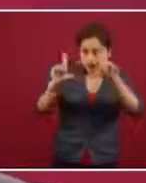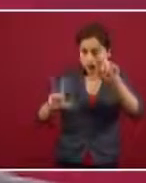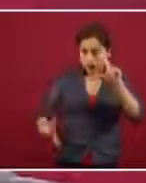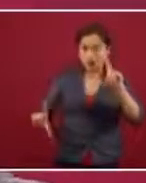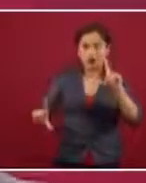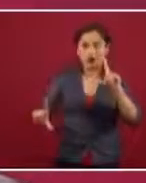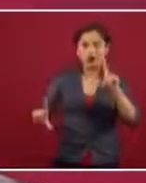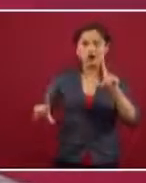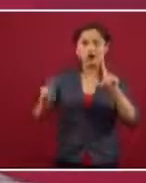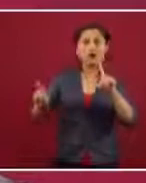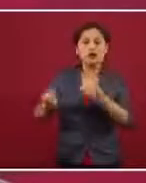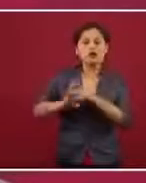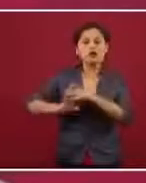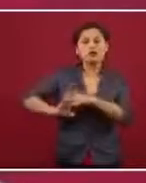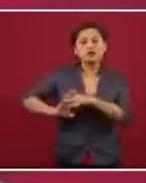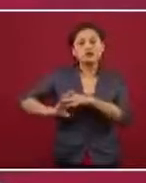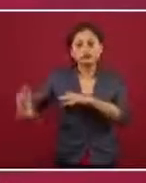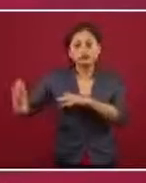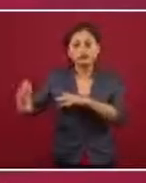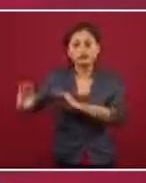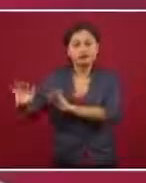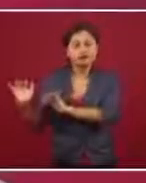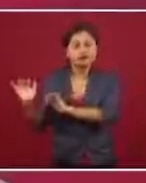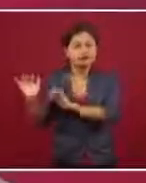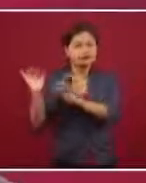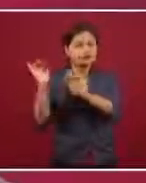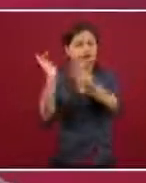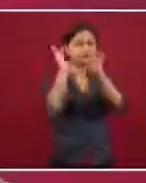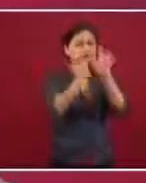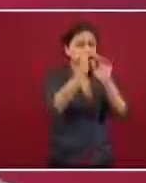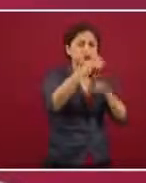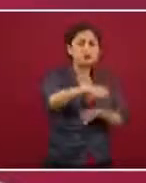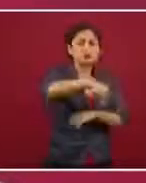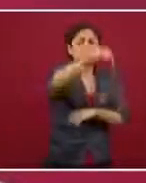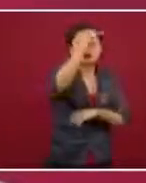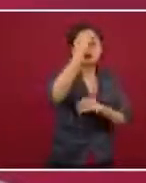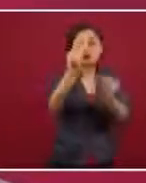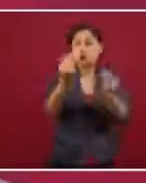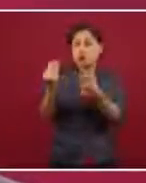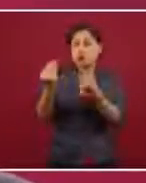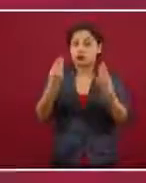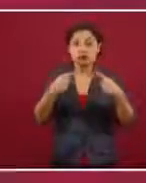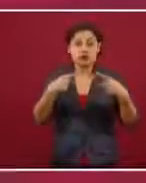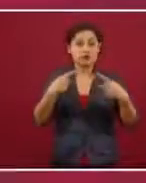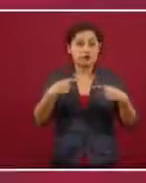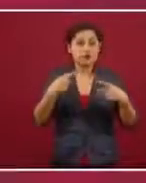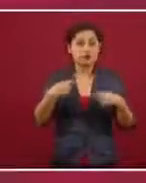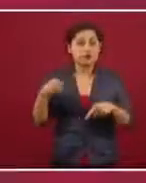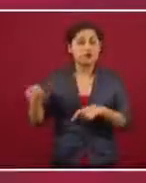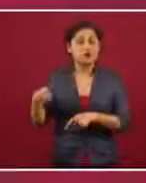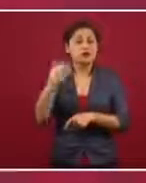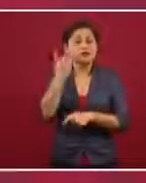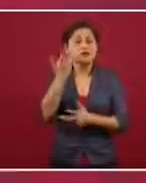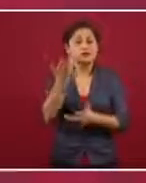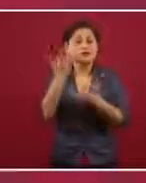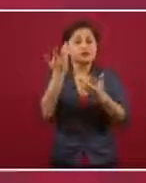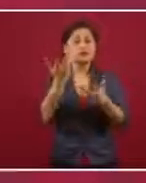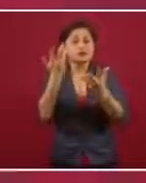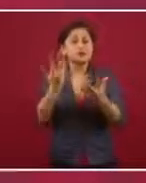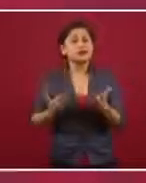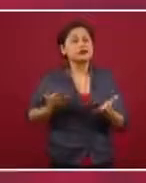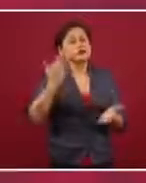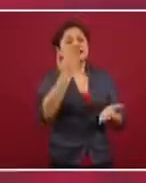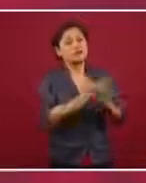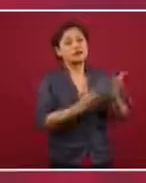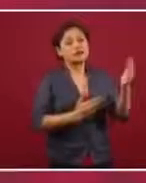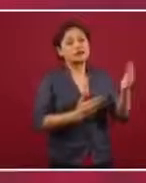rumbo a la zona norte, muchos de ellos, la mayoría, con la expectativa de querer llegar a los Estados